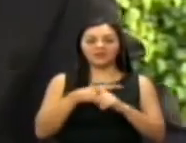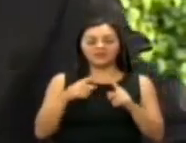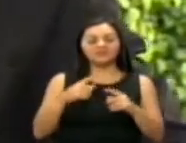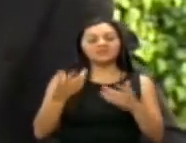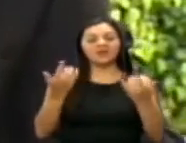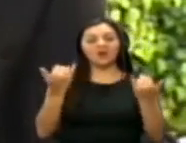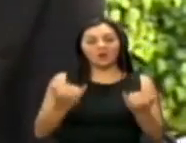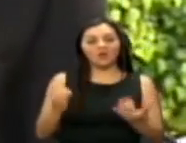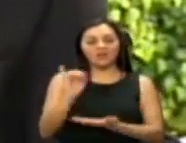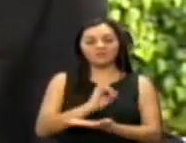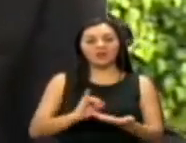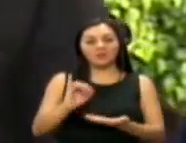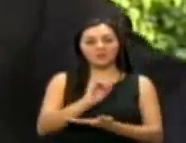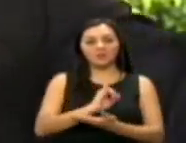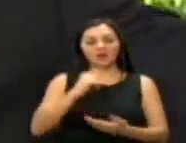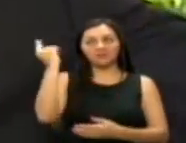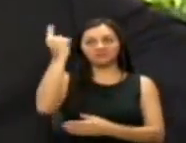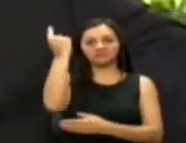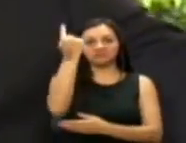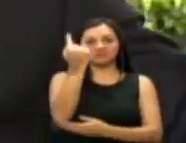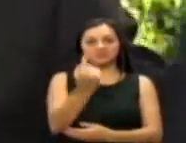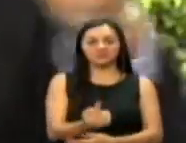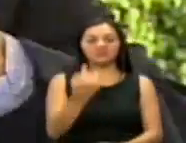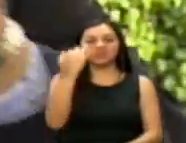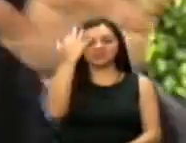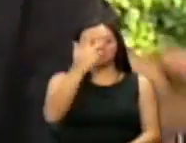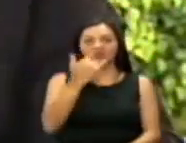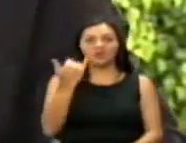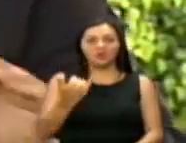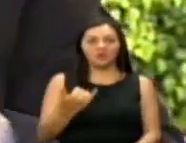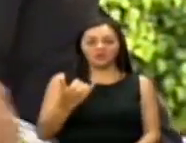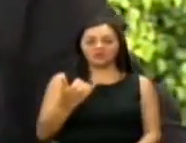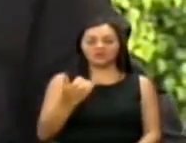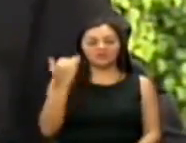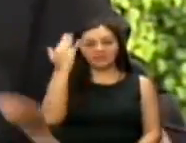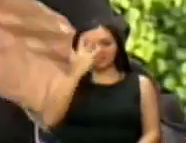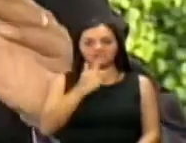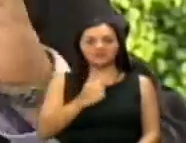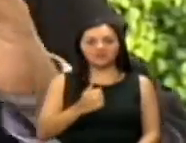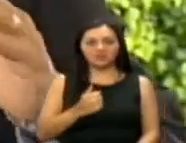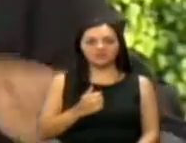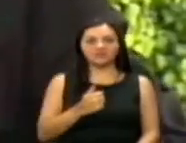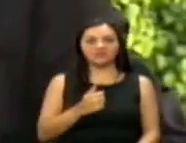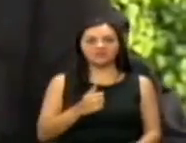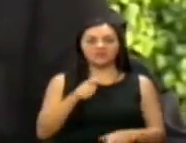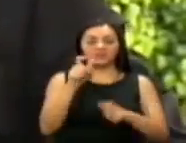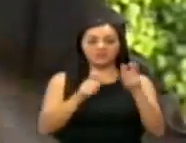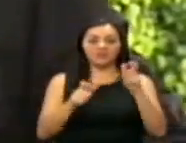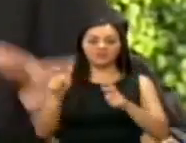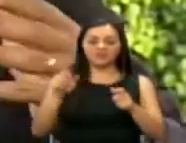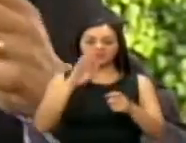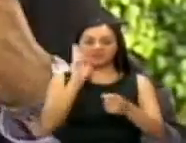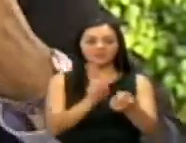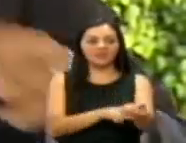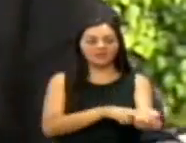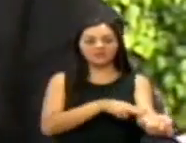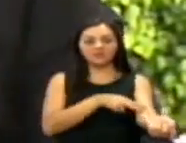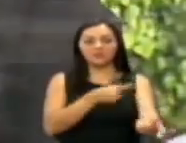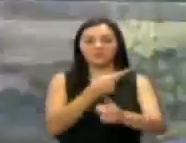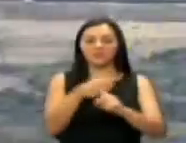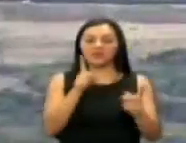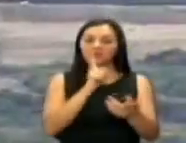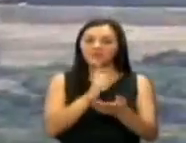bellísima. Hemos venido vía aérea y aterrizamos acá arriba, un paisaje pero espectacular. Es que la gente se acostumbra, ¿no? Pero realmente